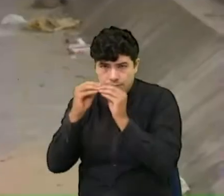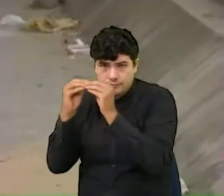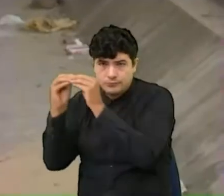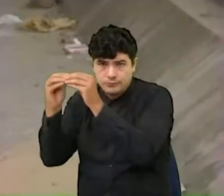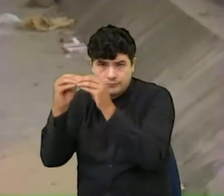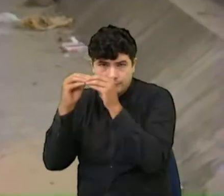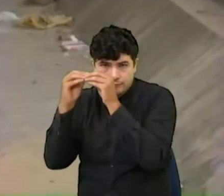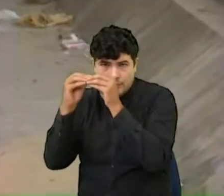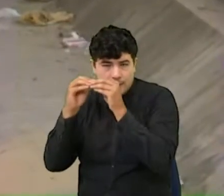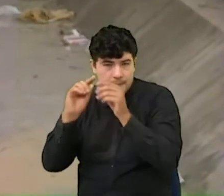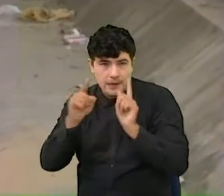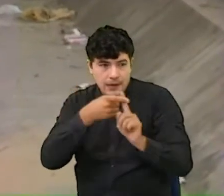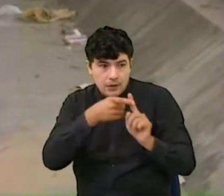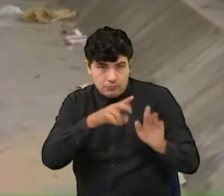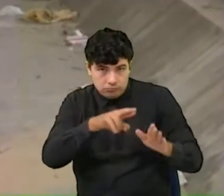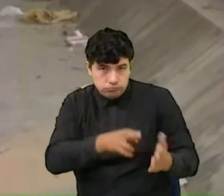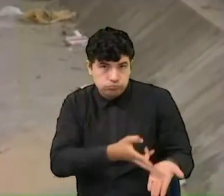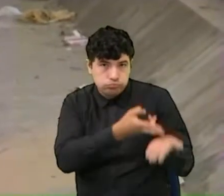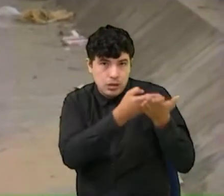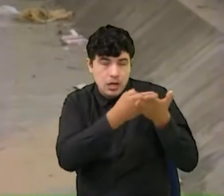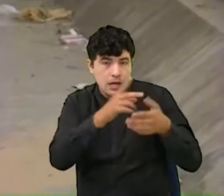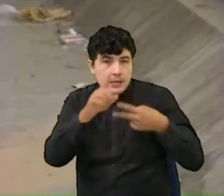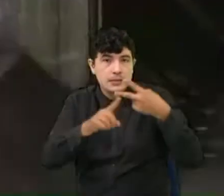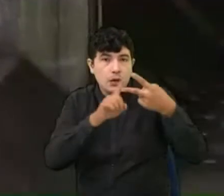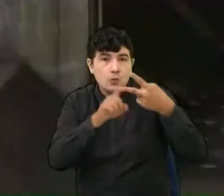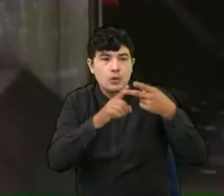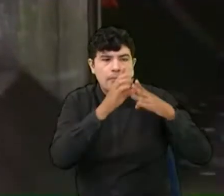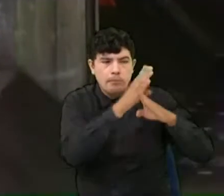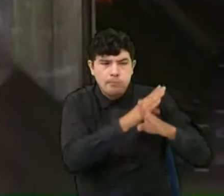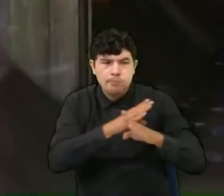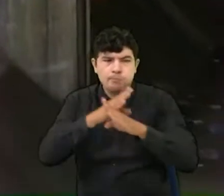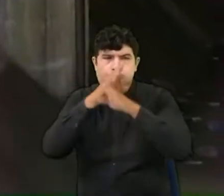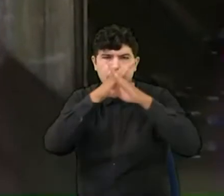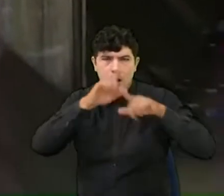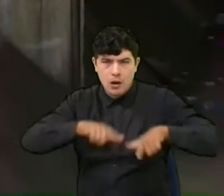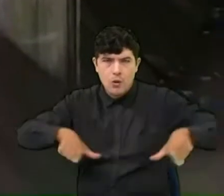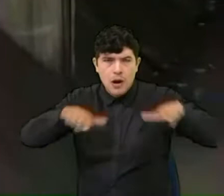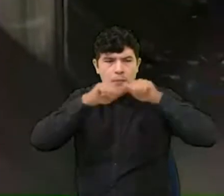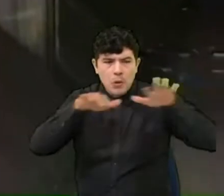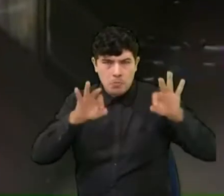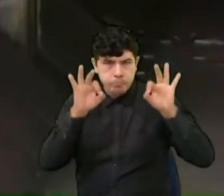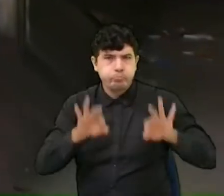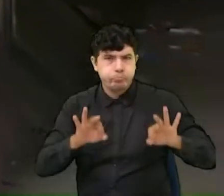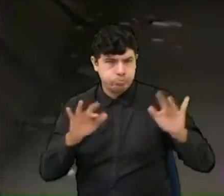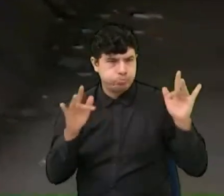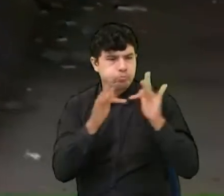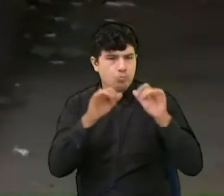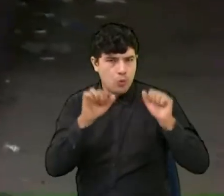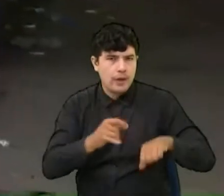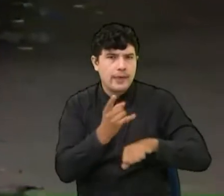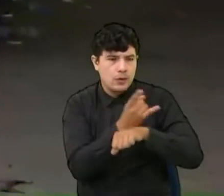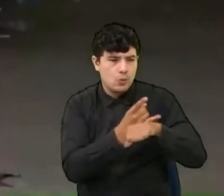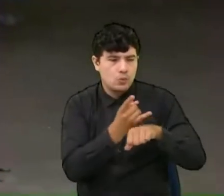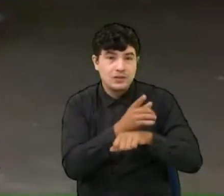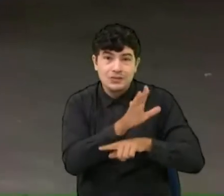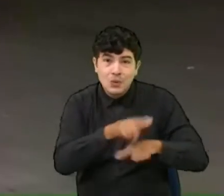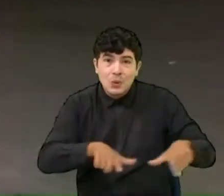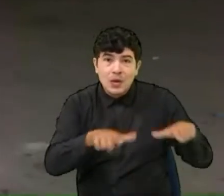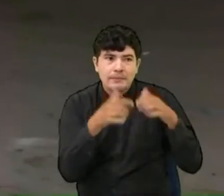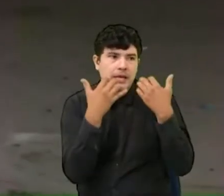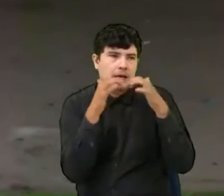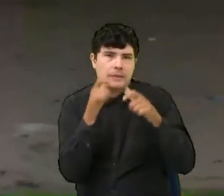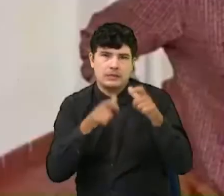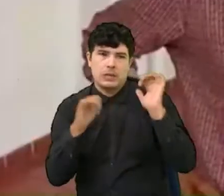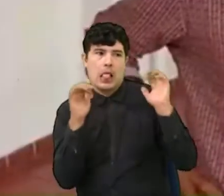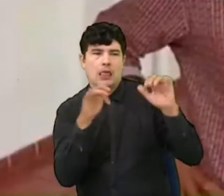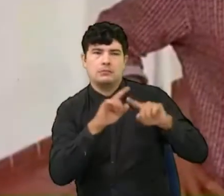de recuperar el canal, se pueda dar un giro a la seguridad y al espacio público en sectores como este, donde se han convertido en zonas de miedo. Acá